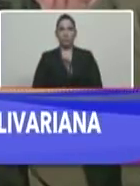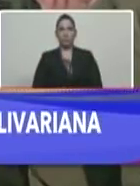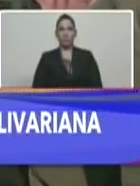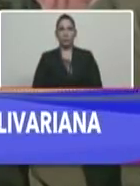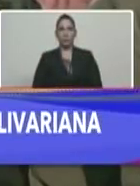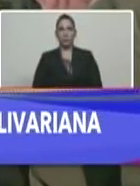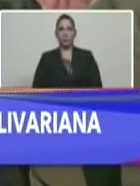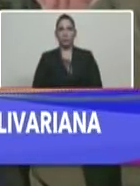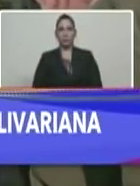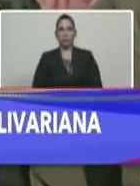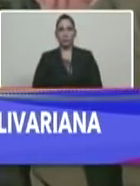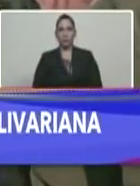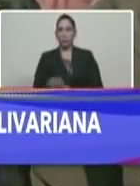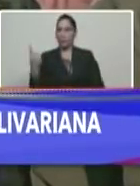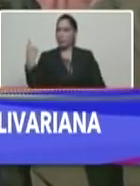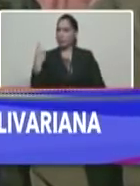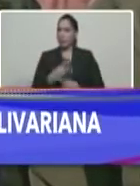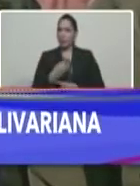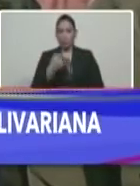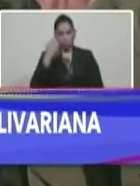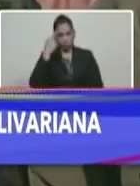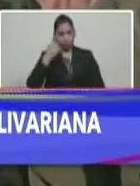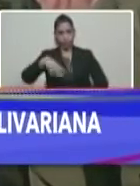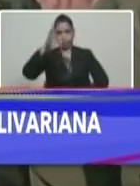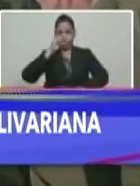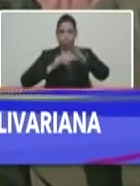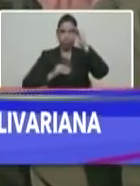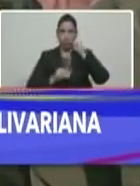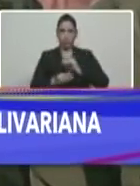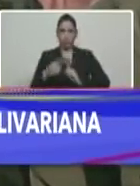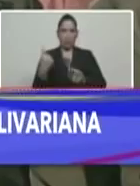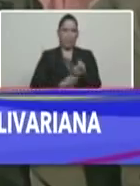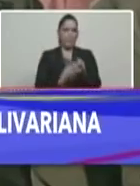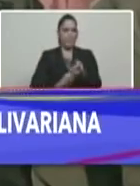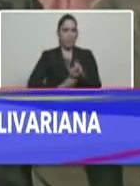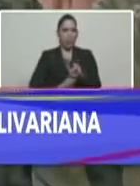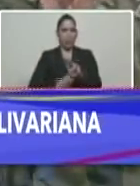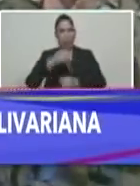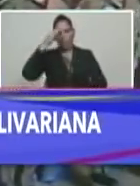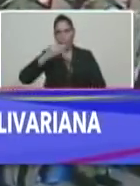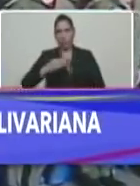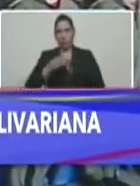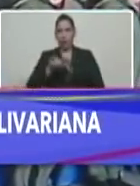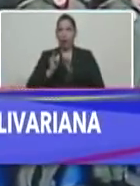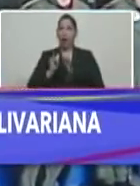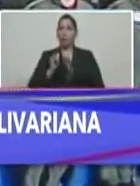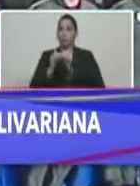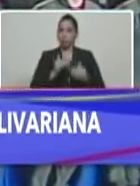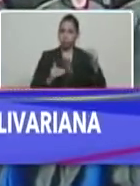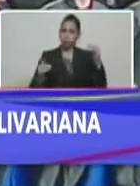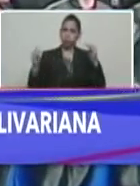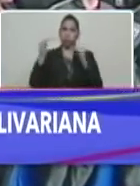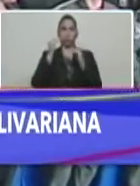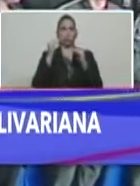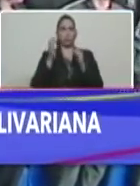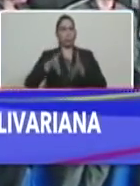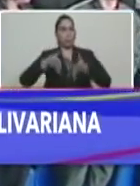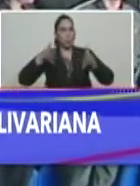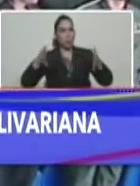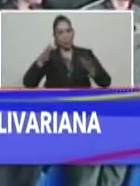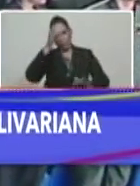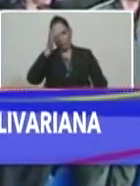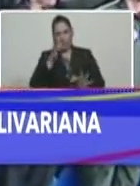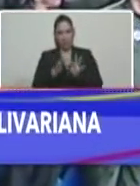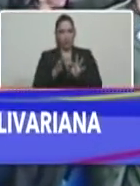Es clave, compañeros militares, hermanos militares. Sé que hay una moral muy grande, hay una fe muy grande